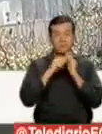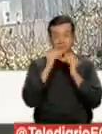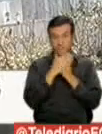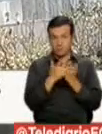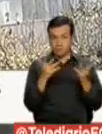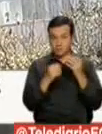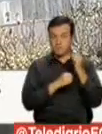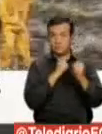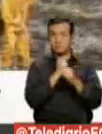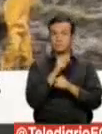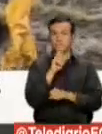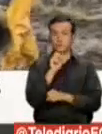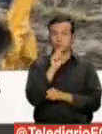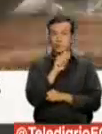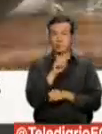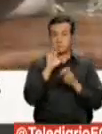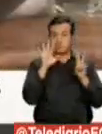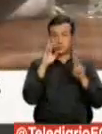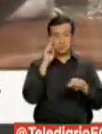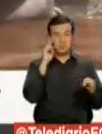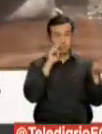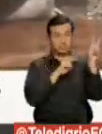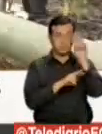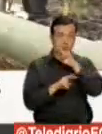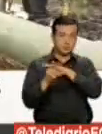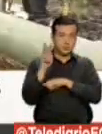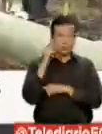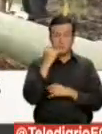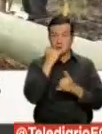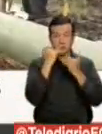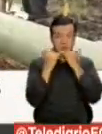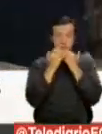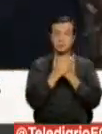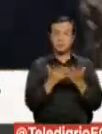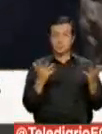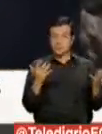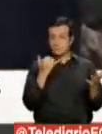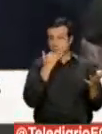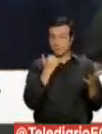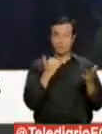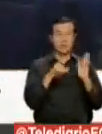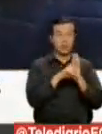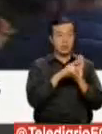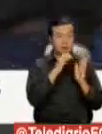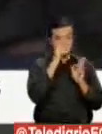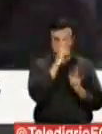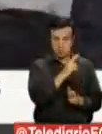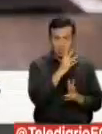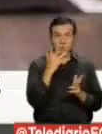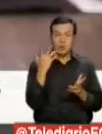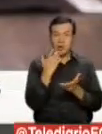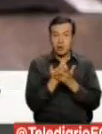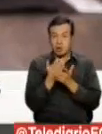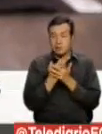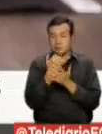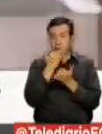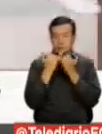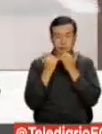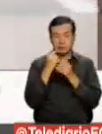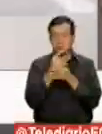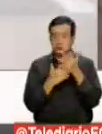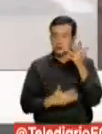en 2017 en el que identificó presuntas irregularidades legales, administrativas y económicas. Según